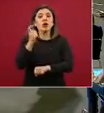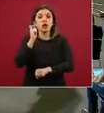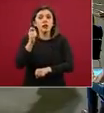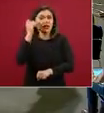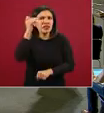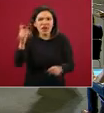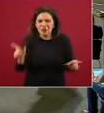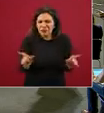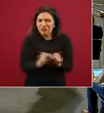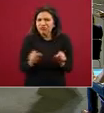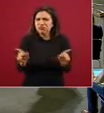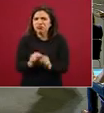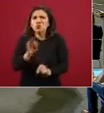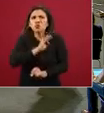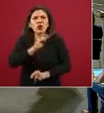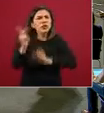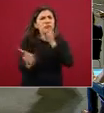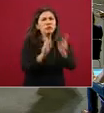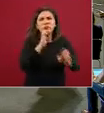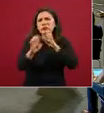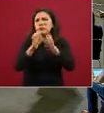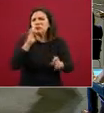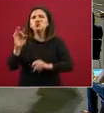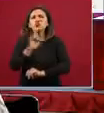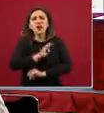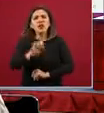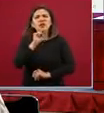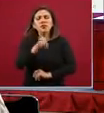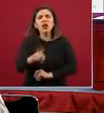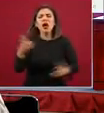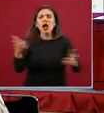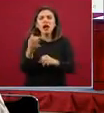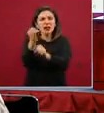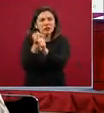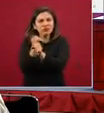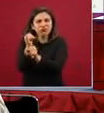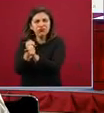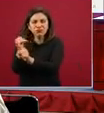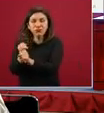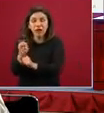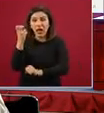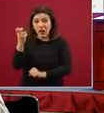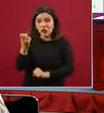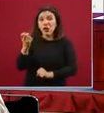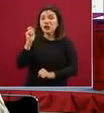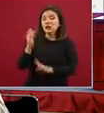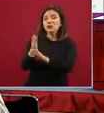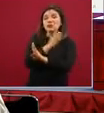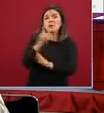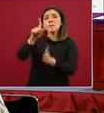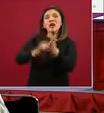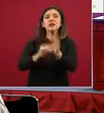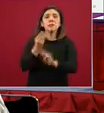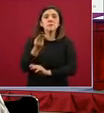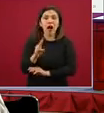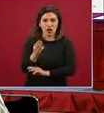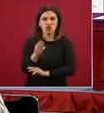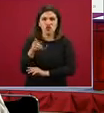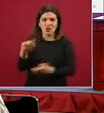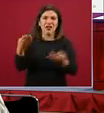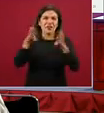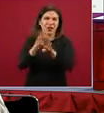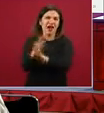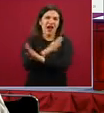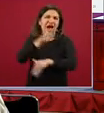muy corto se pudieron hacer las encuestas, se pudieron hacer la investigación. Esto corresponde a mayo, el cierre de Aprende en Casa en